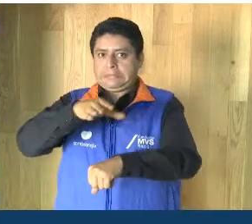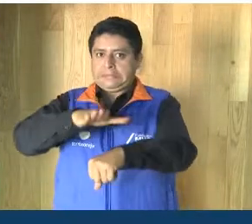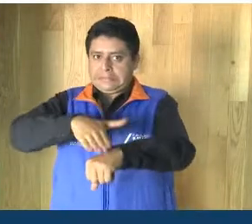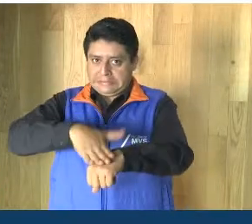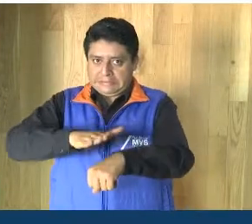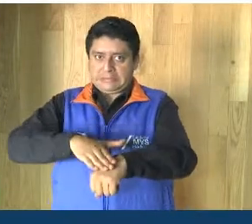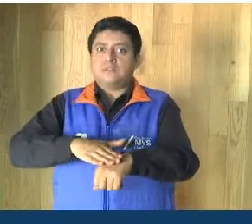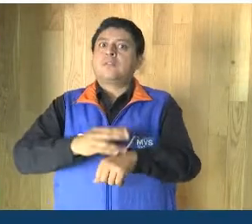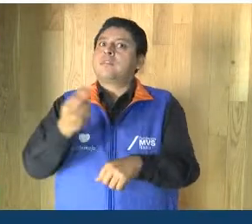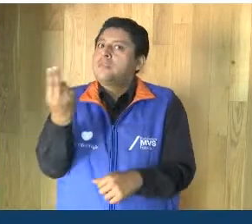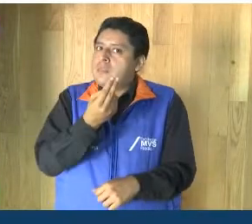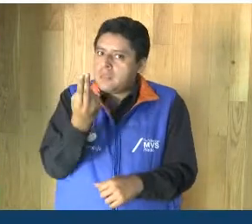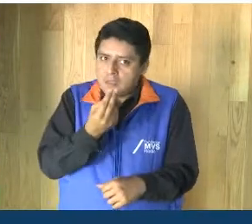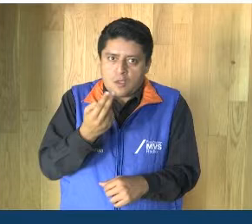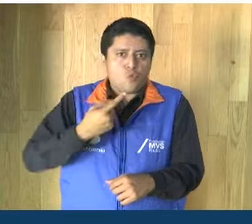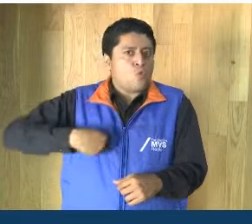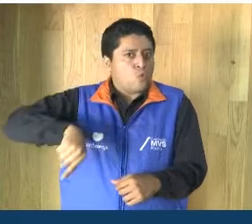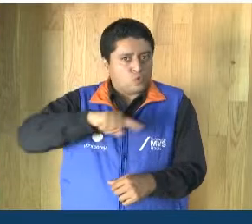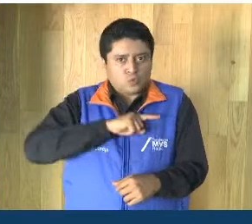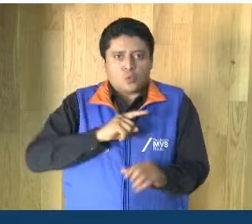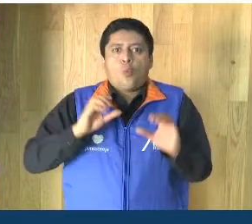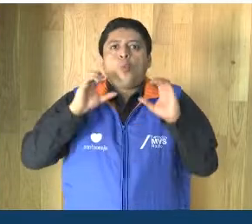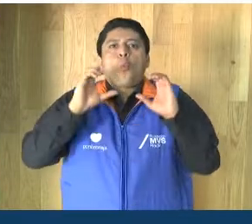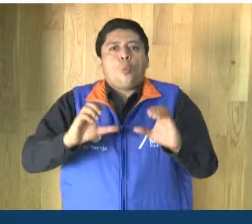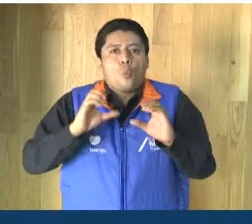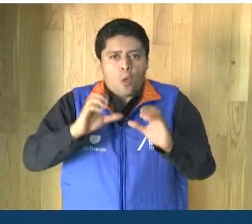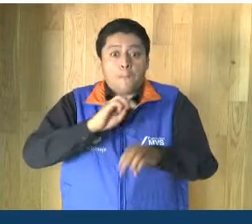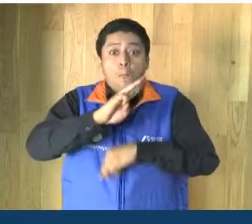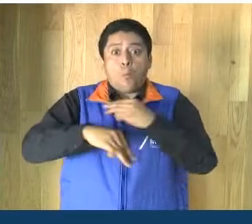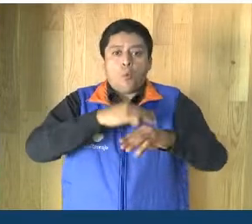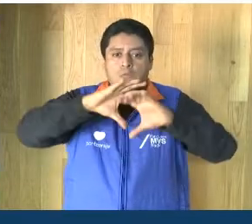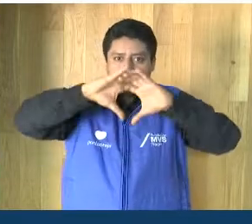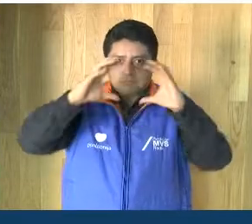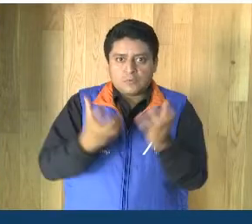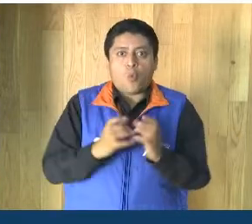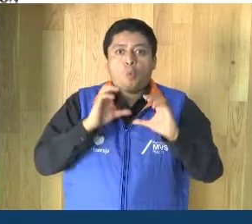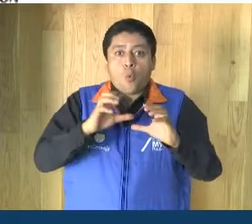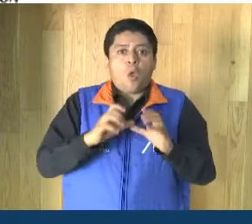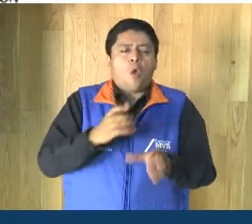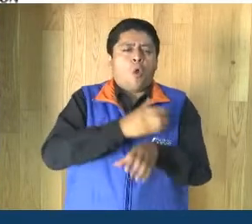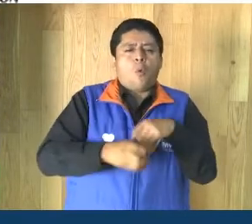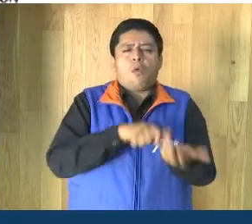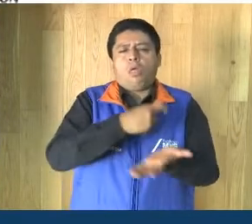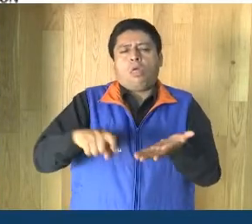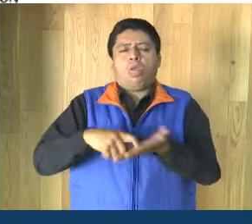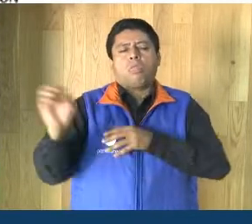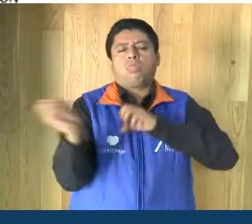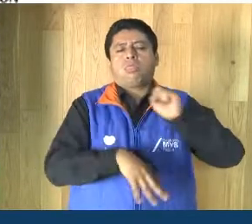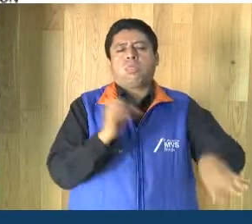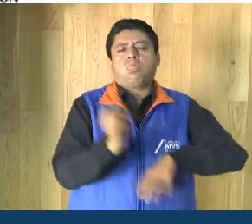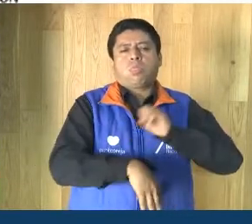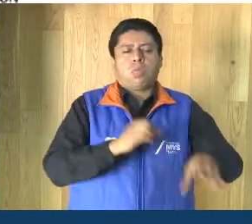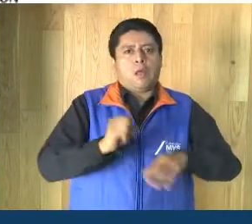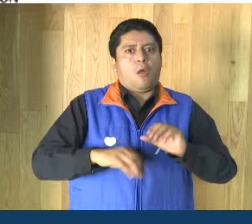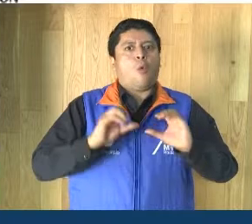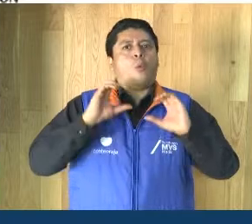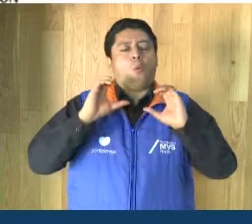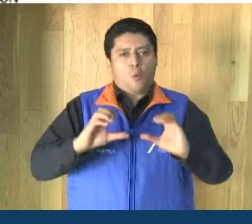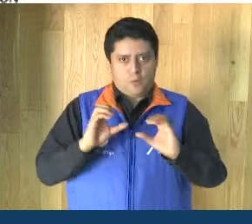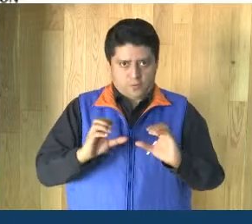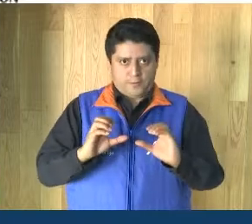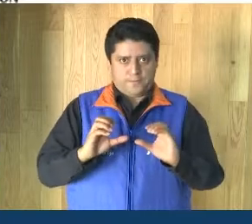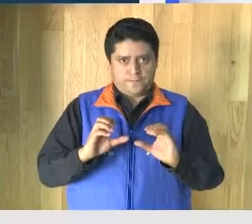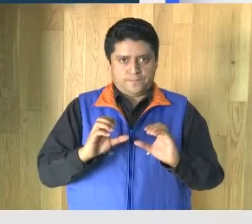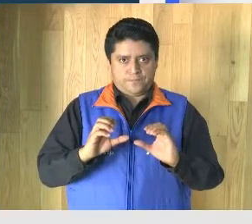de producción, de consumo y de desarrollo, ¿no?, como humanidad. Además, ¿qué otras características marcan la era en la